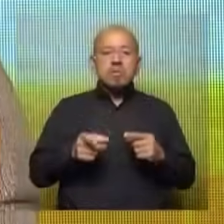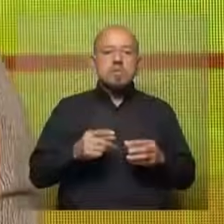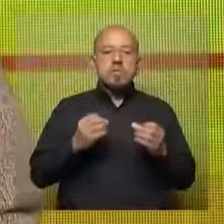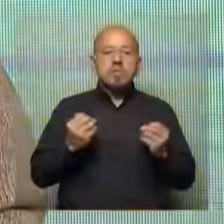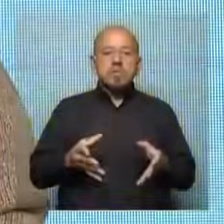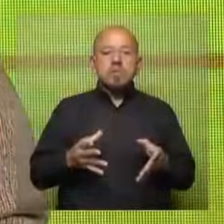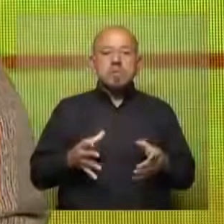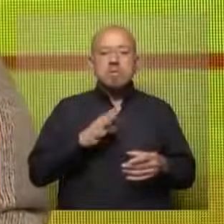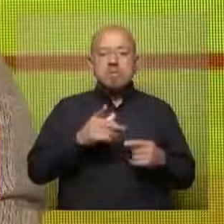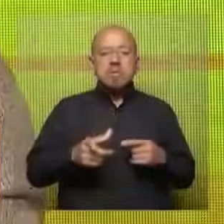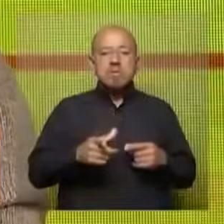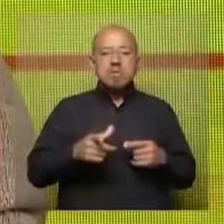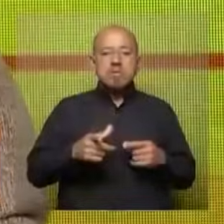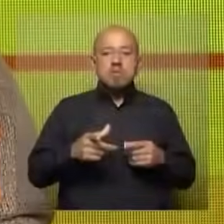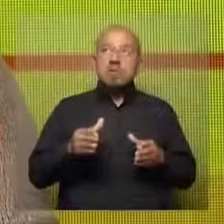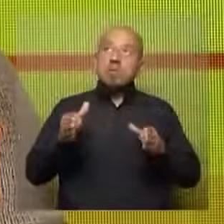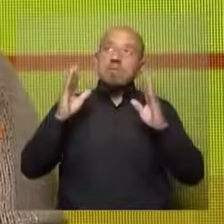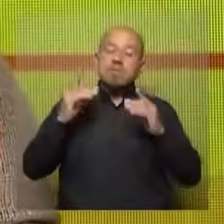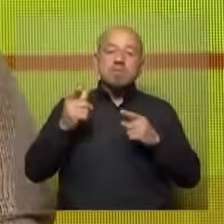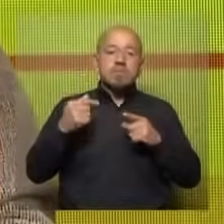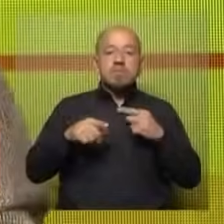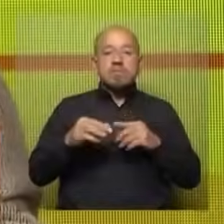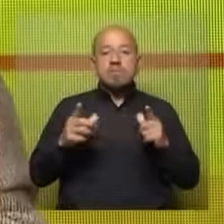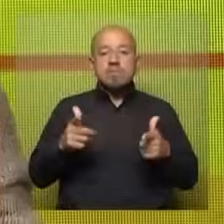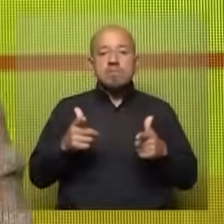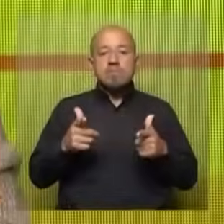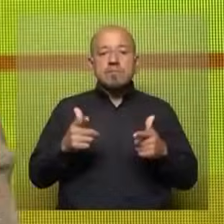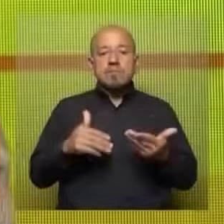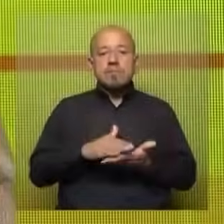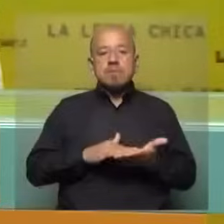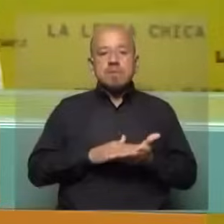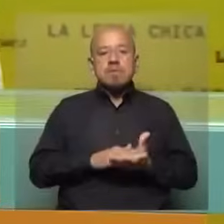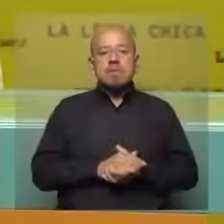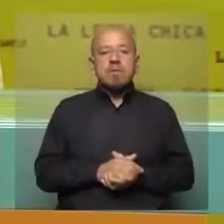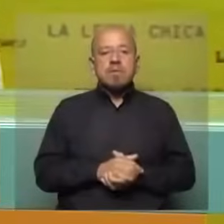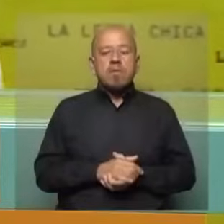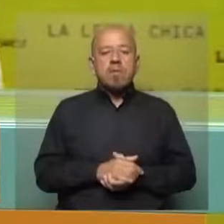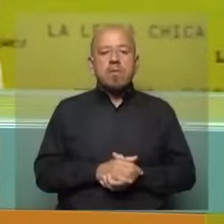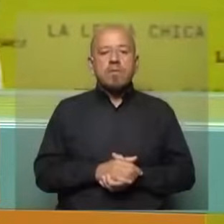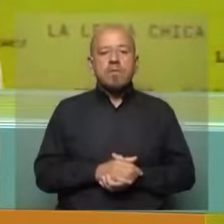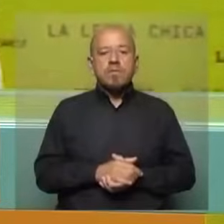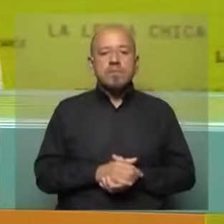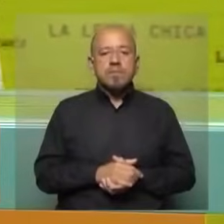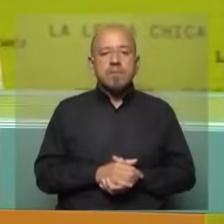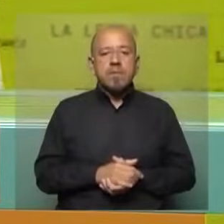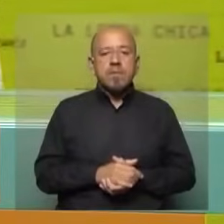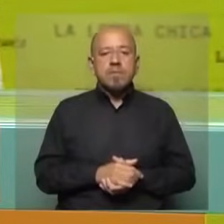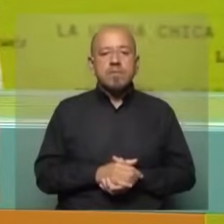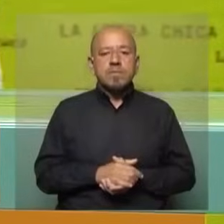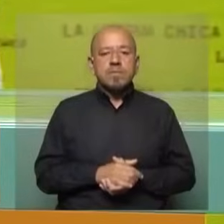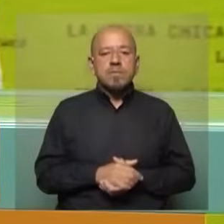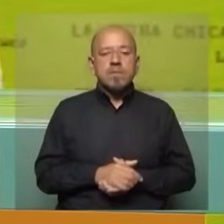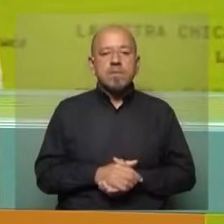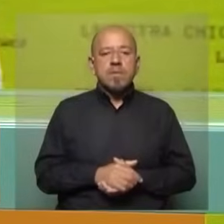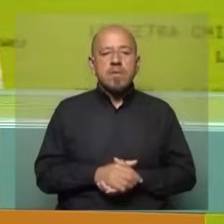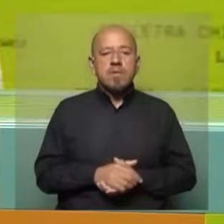donde vayas a tener un calefón, sonaste, hasta sin la canasta te quedaste. Sí, yo me parece que hay